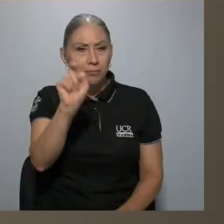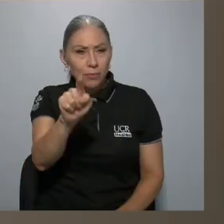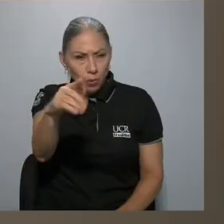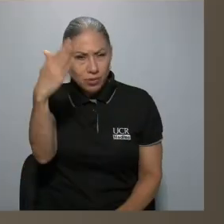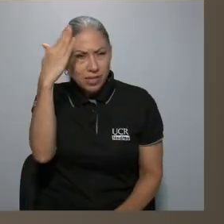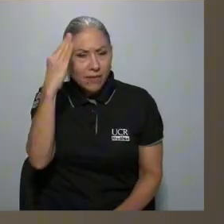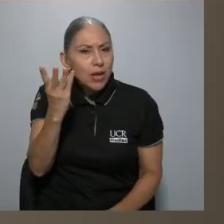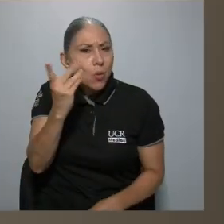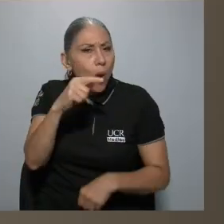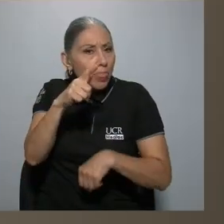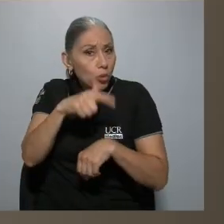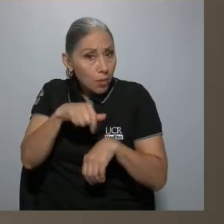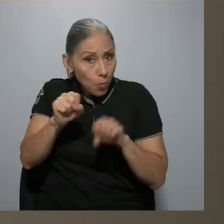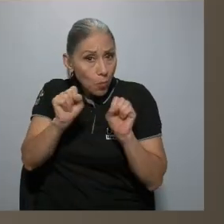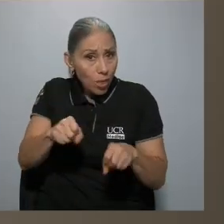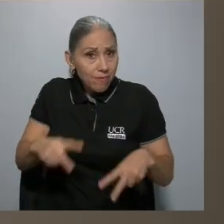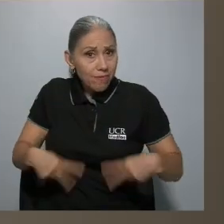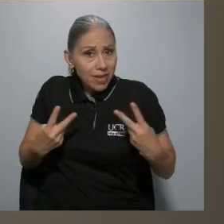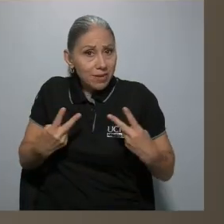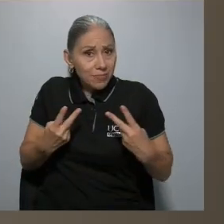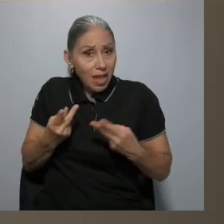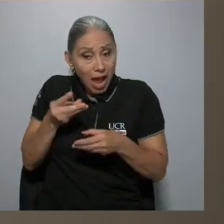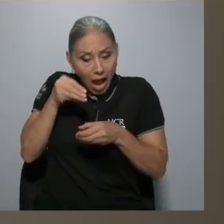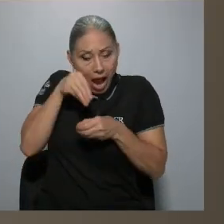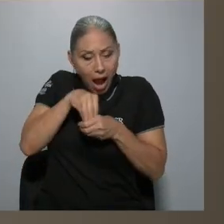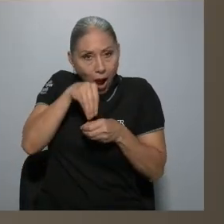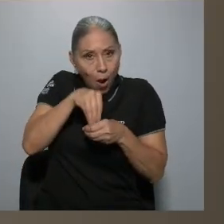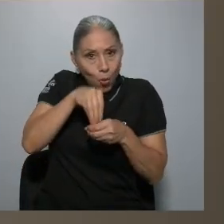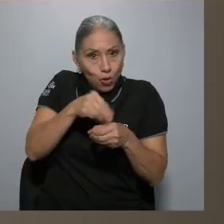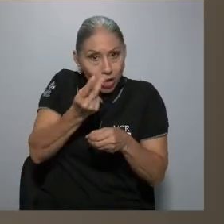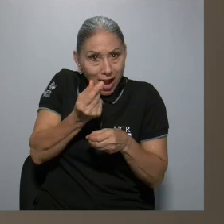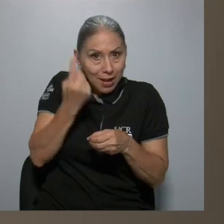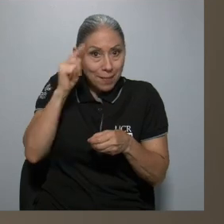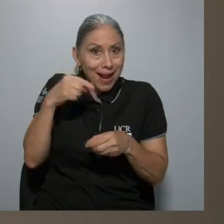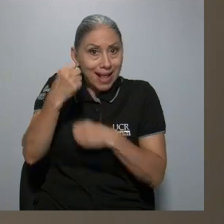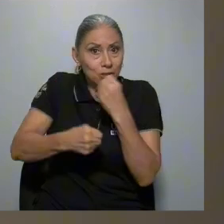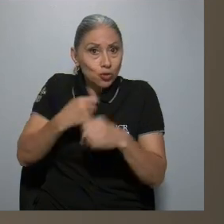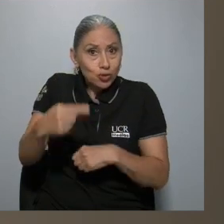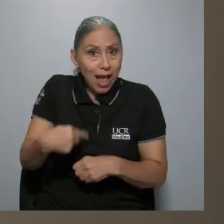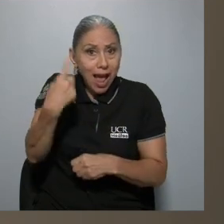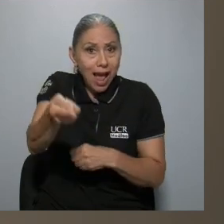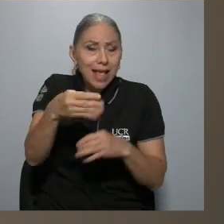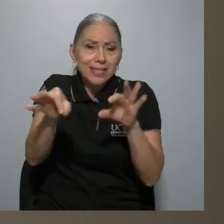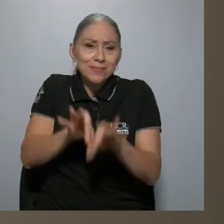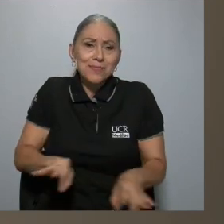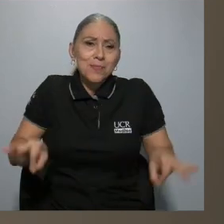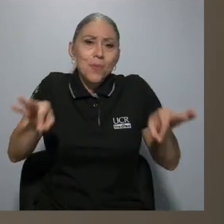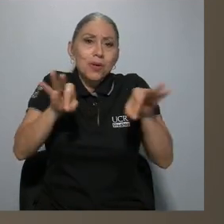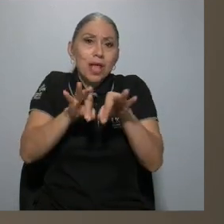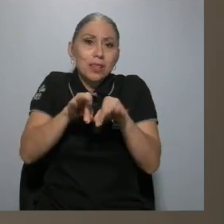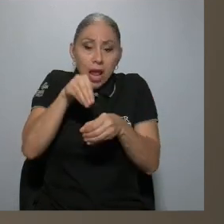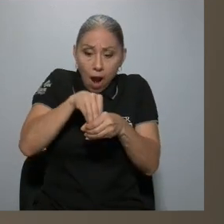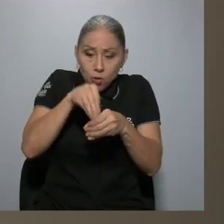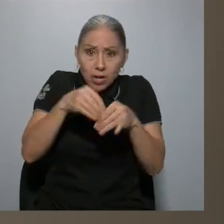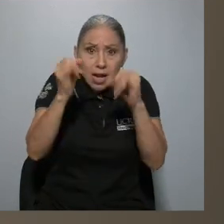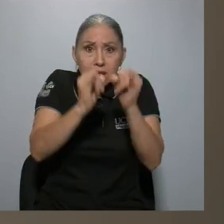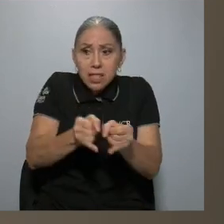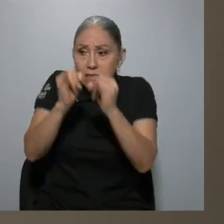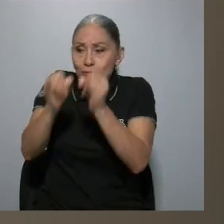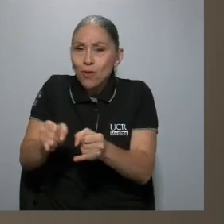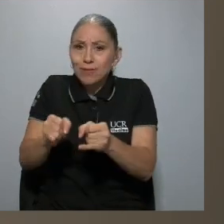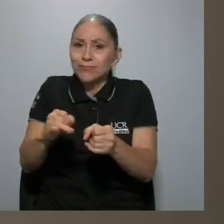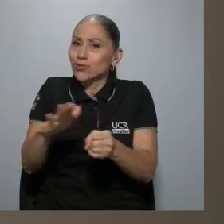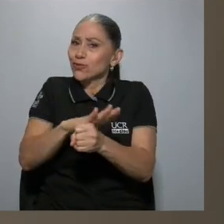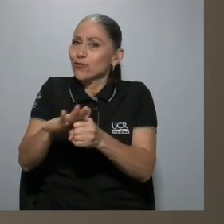¿Sabe cuánto podría vivir? Ahorrar para esos años es importante, pero hacerlo de forma individual no es